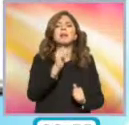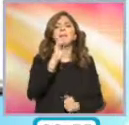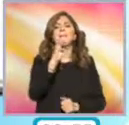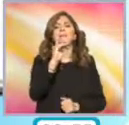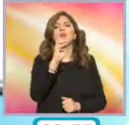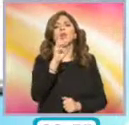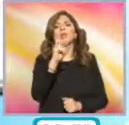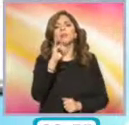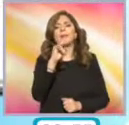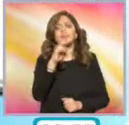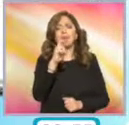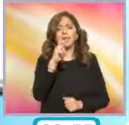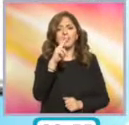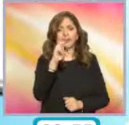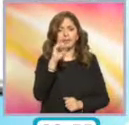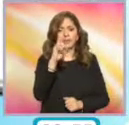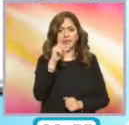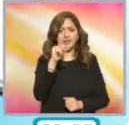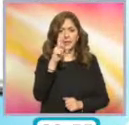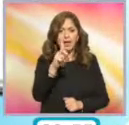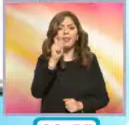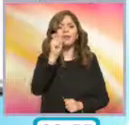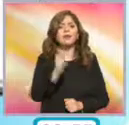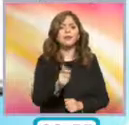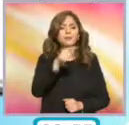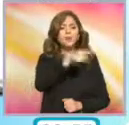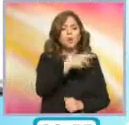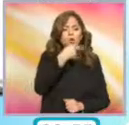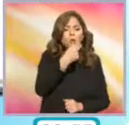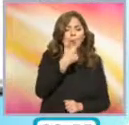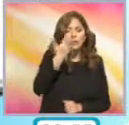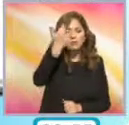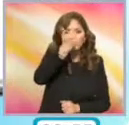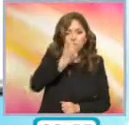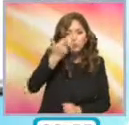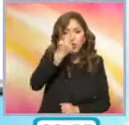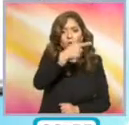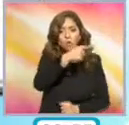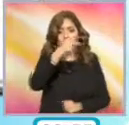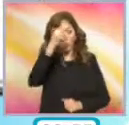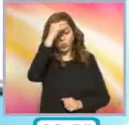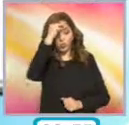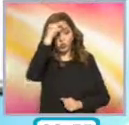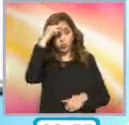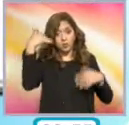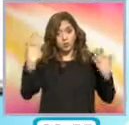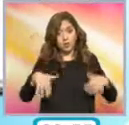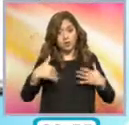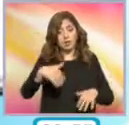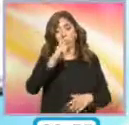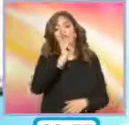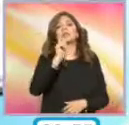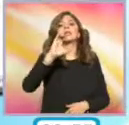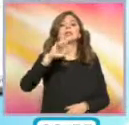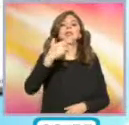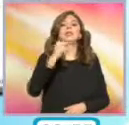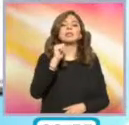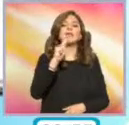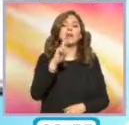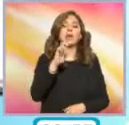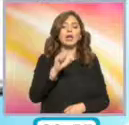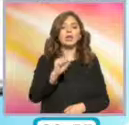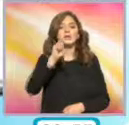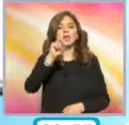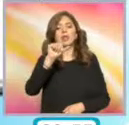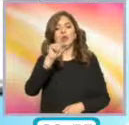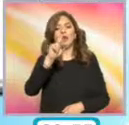en las elucubraciones de digamos, el genio inglés Charles Darwin en el siglo XIX, cuando